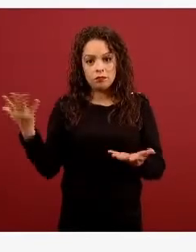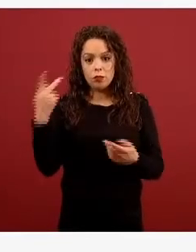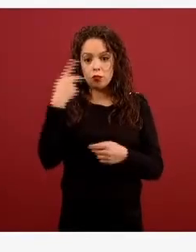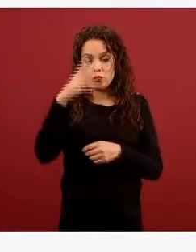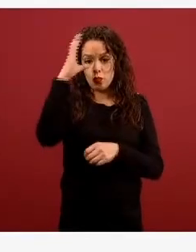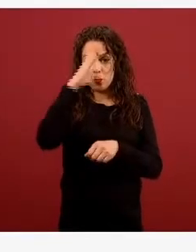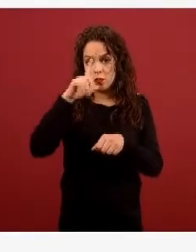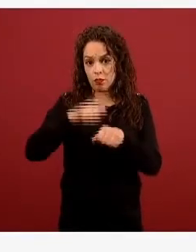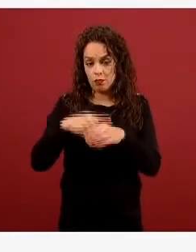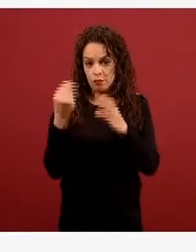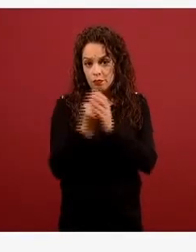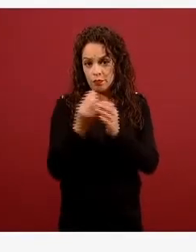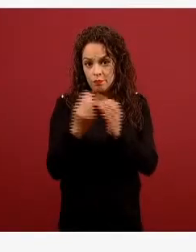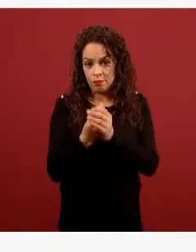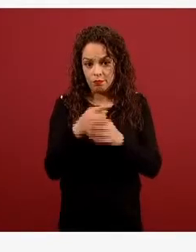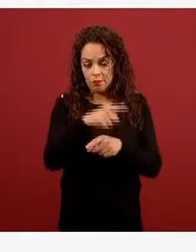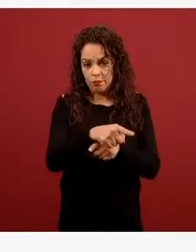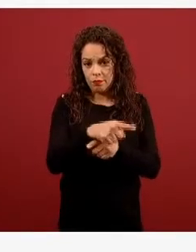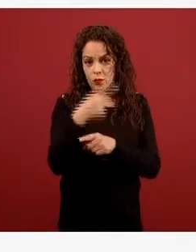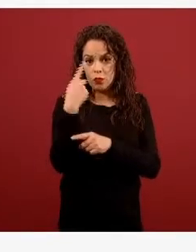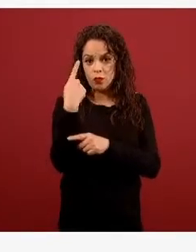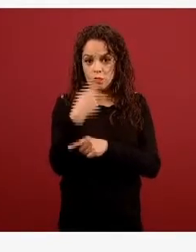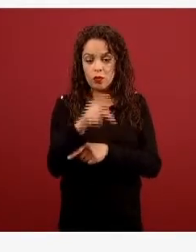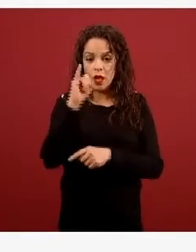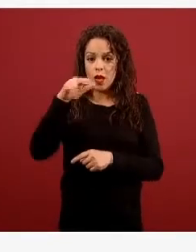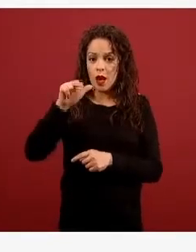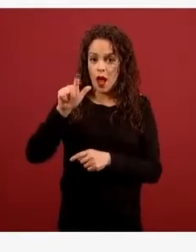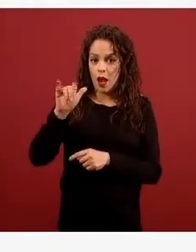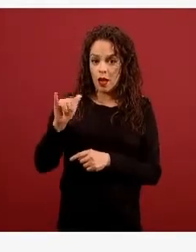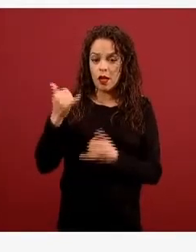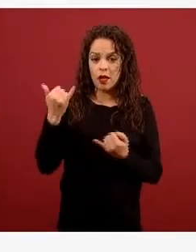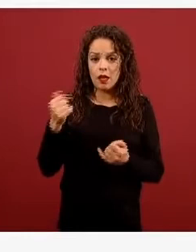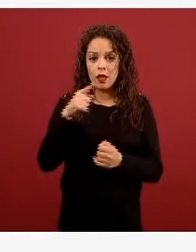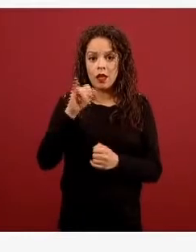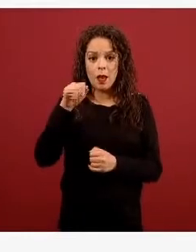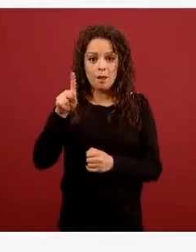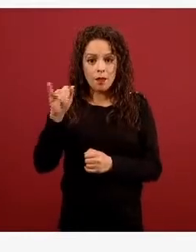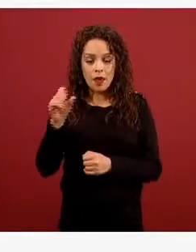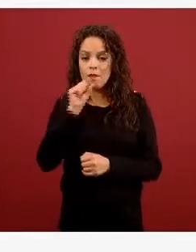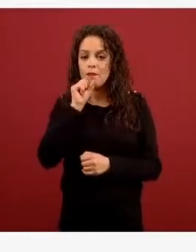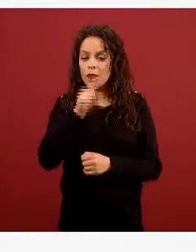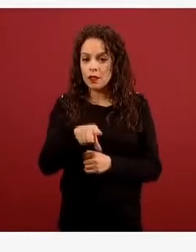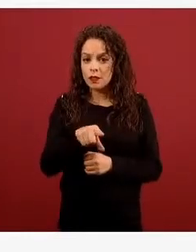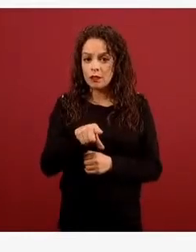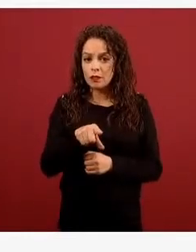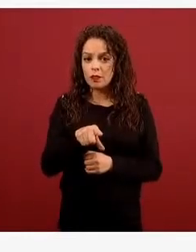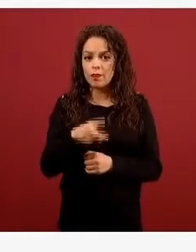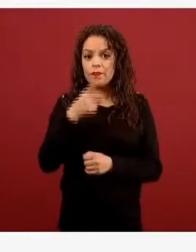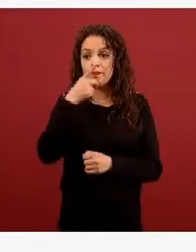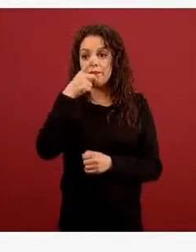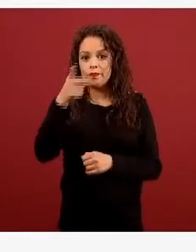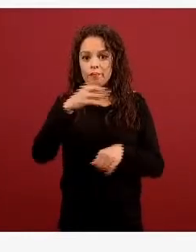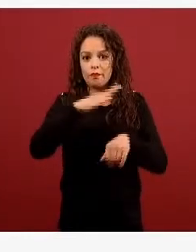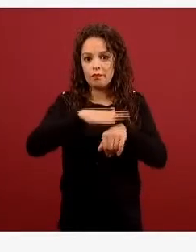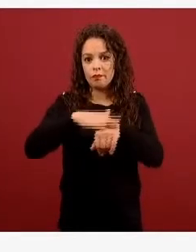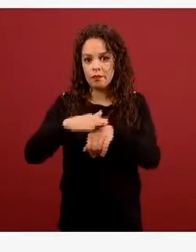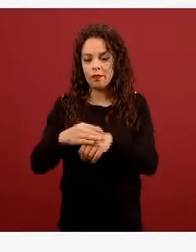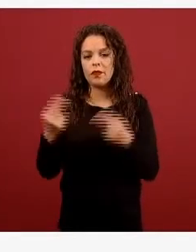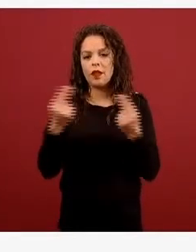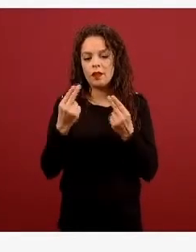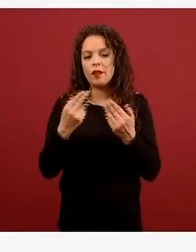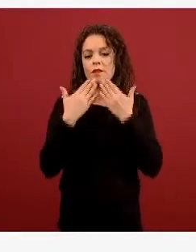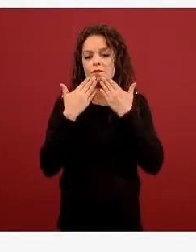y que de acuerdo a lo que el propio INALI y el propio INPI nos han manifestado como las mejores formas